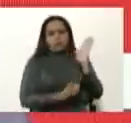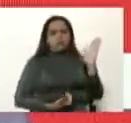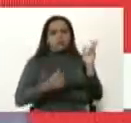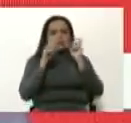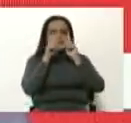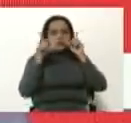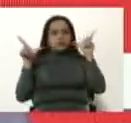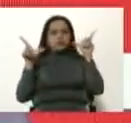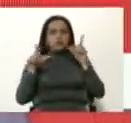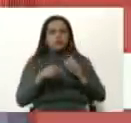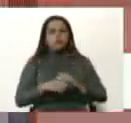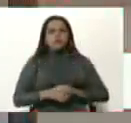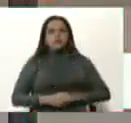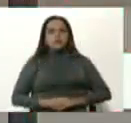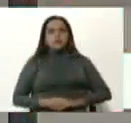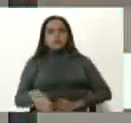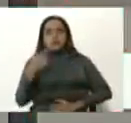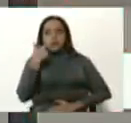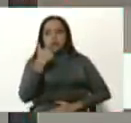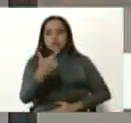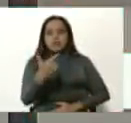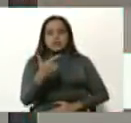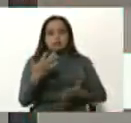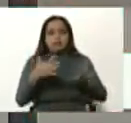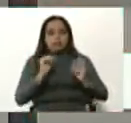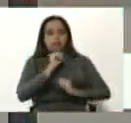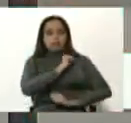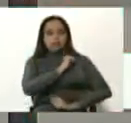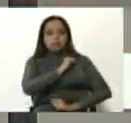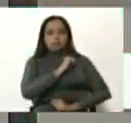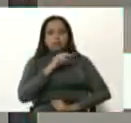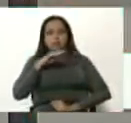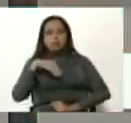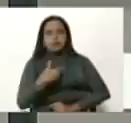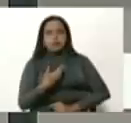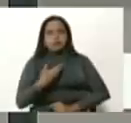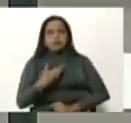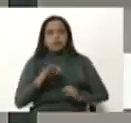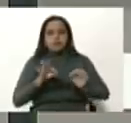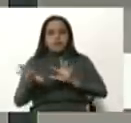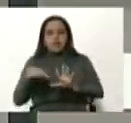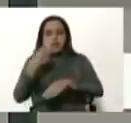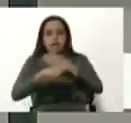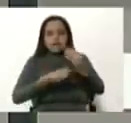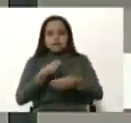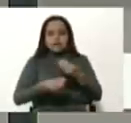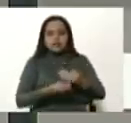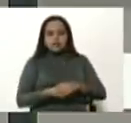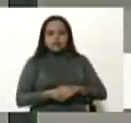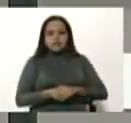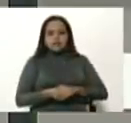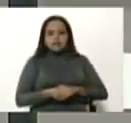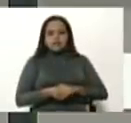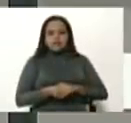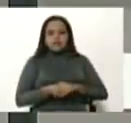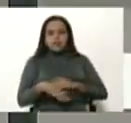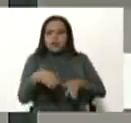impresionante, impactante y yo diría espeluznante, que no podemos dejar de hacer referencia antes de